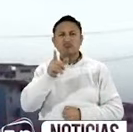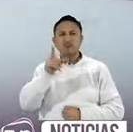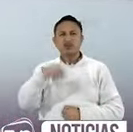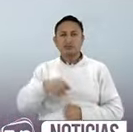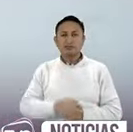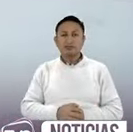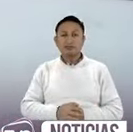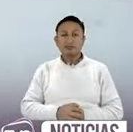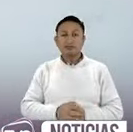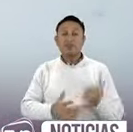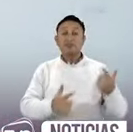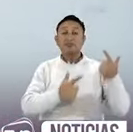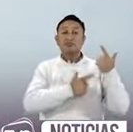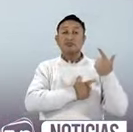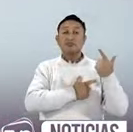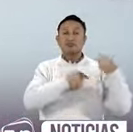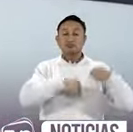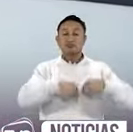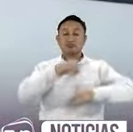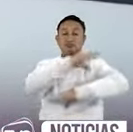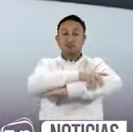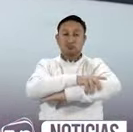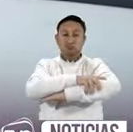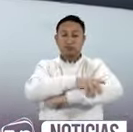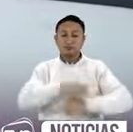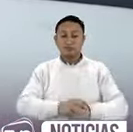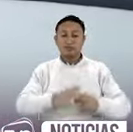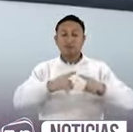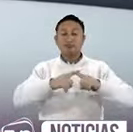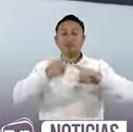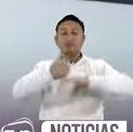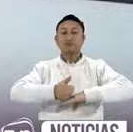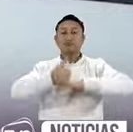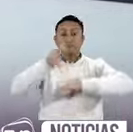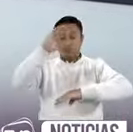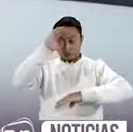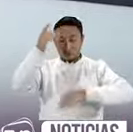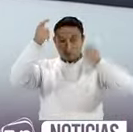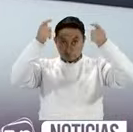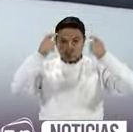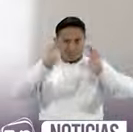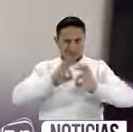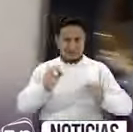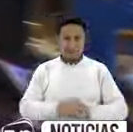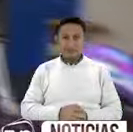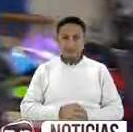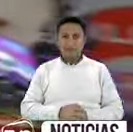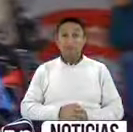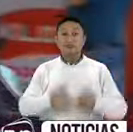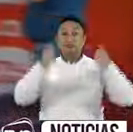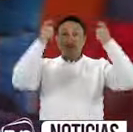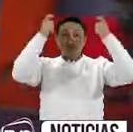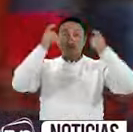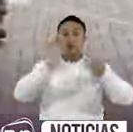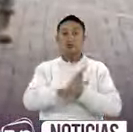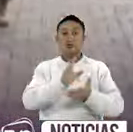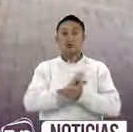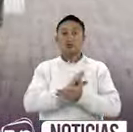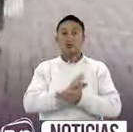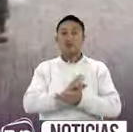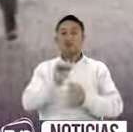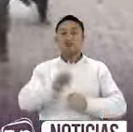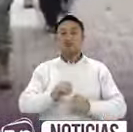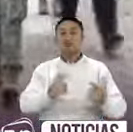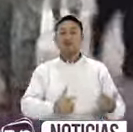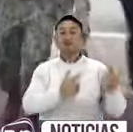son militares y tropa en servicio pasivo, excadetes que no se graduaron de oficiales, graduados de colegios y liceos